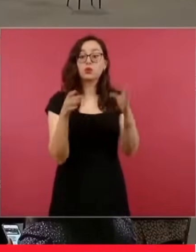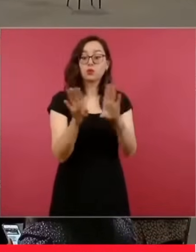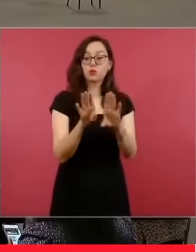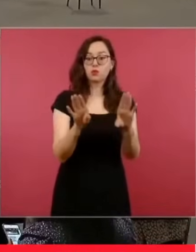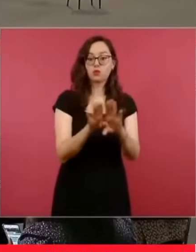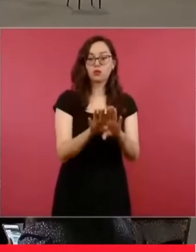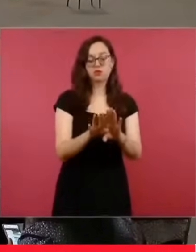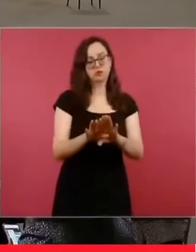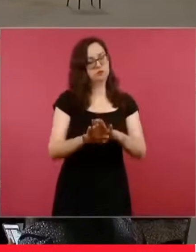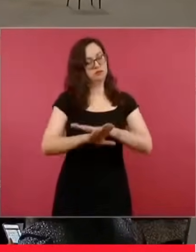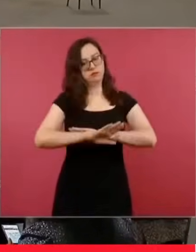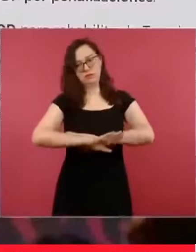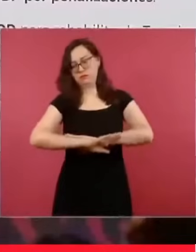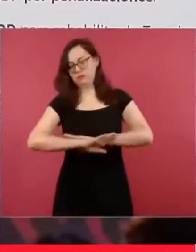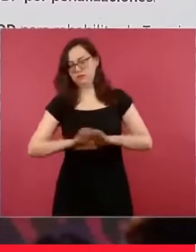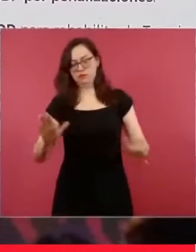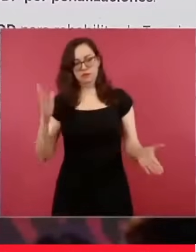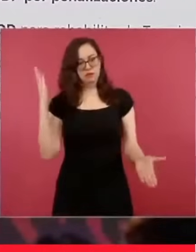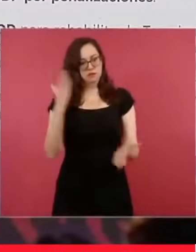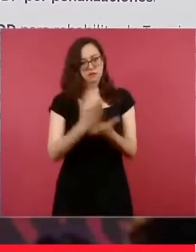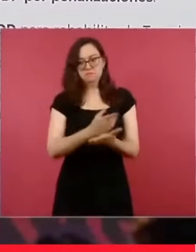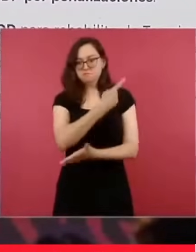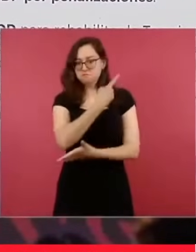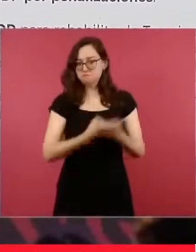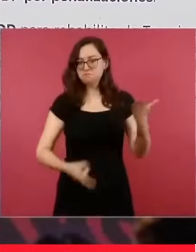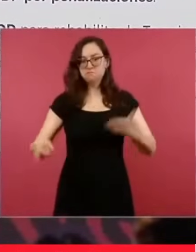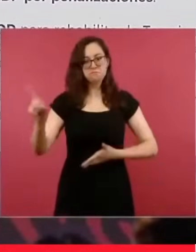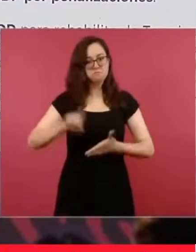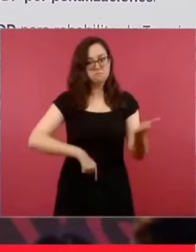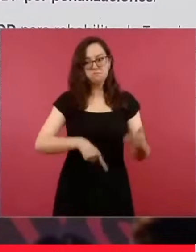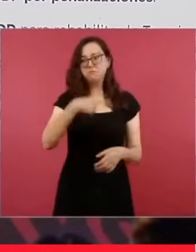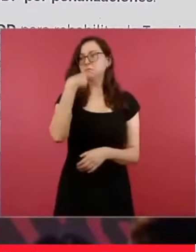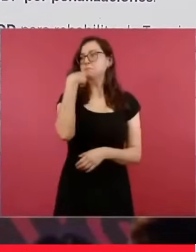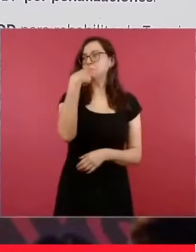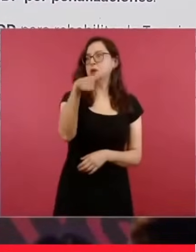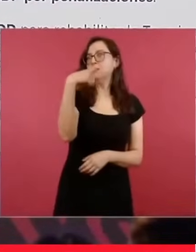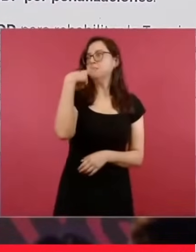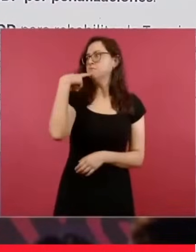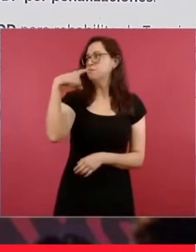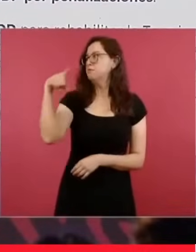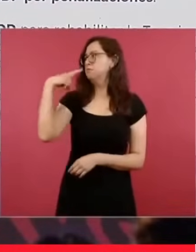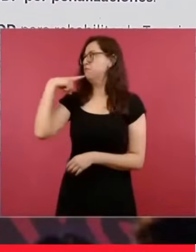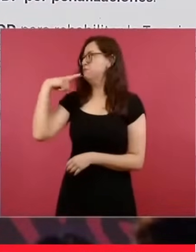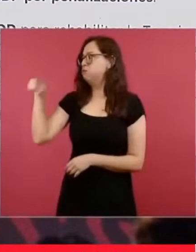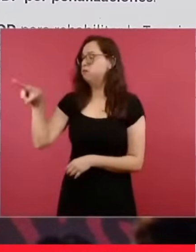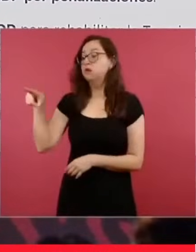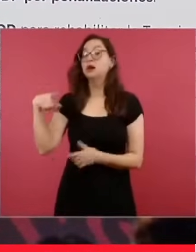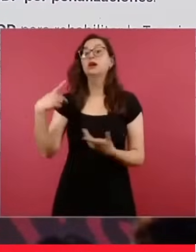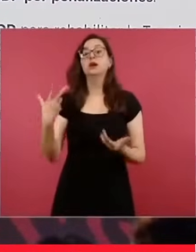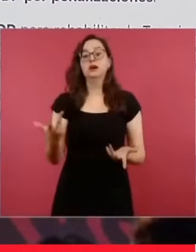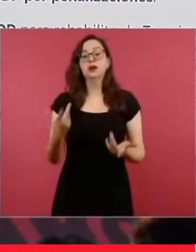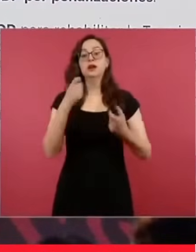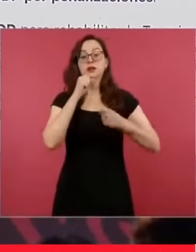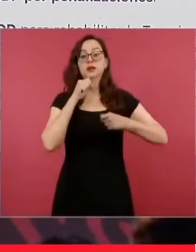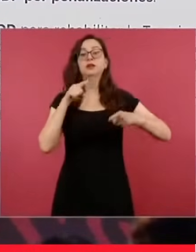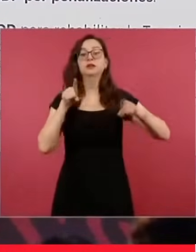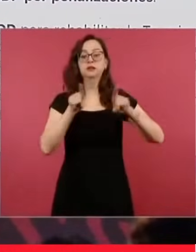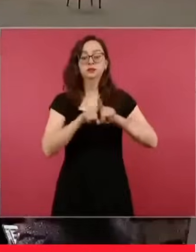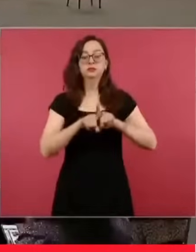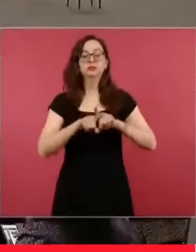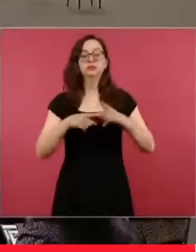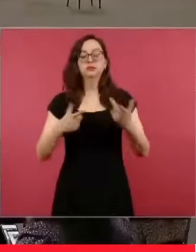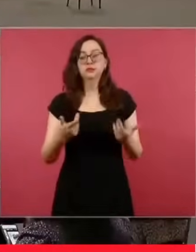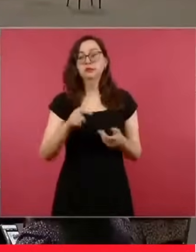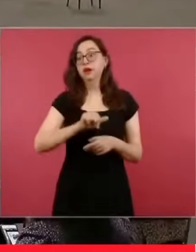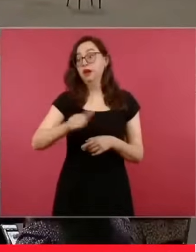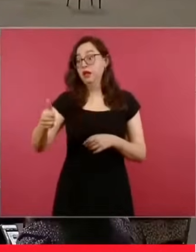de las penalizaciones, hicimos las denuncias legales y aprovechamos que Senagas, que es una